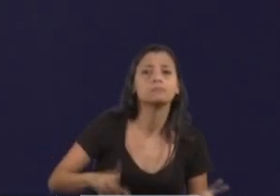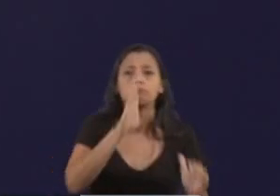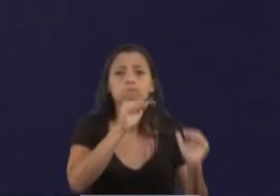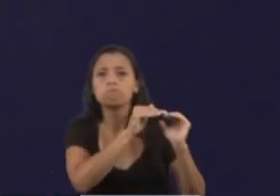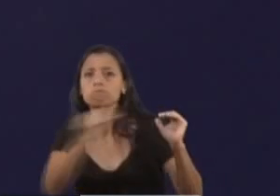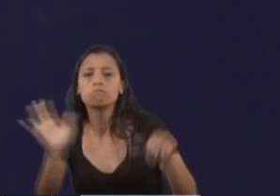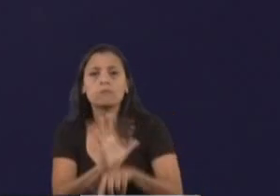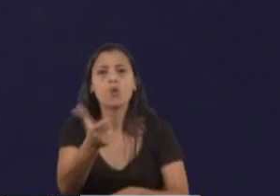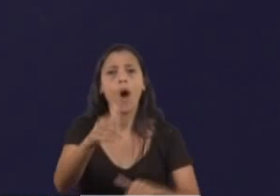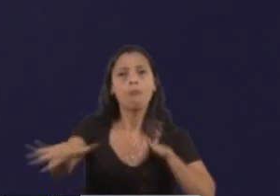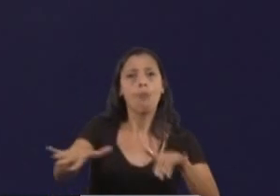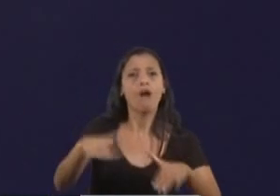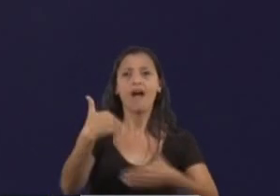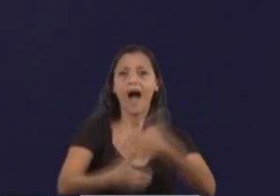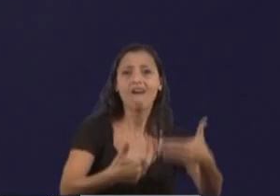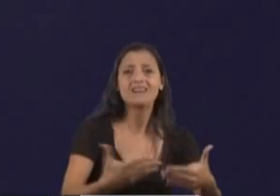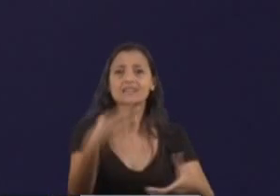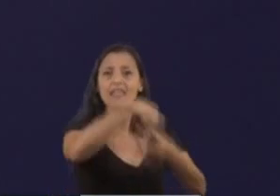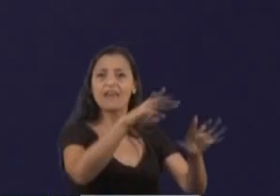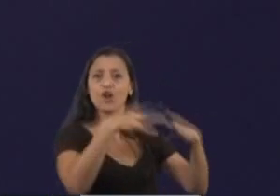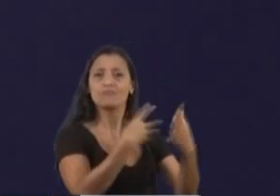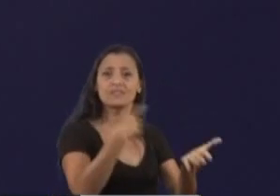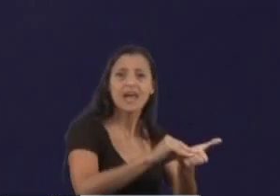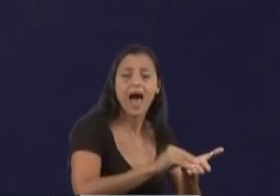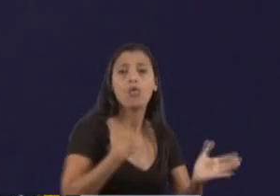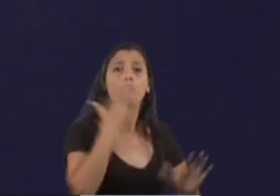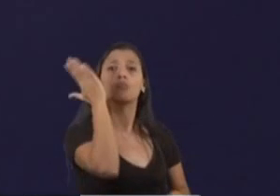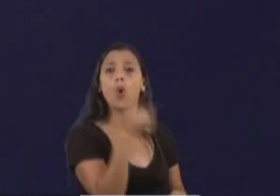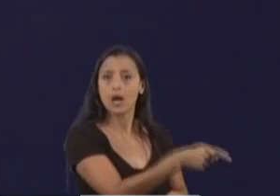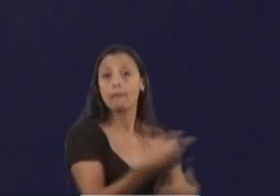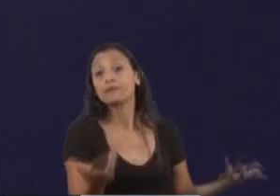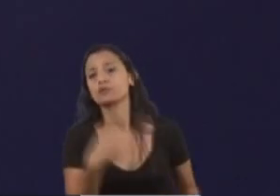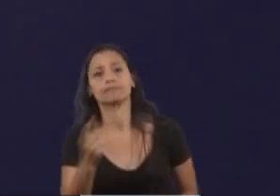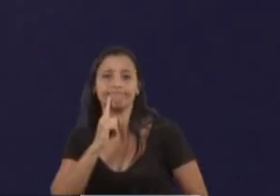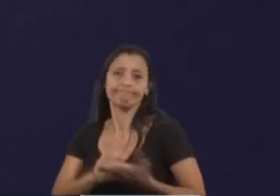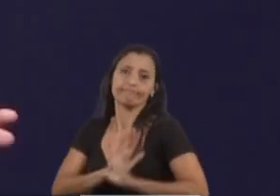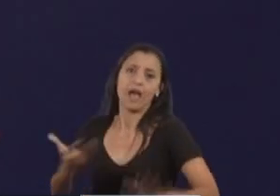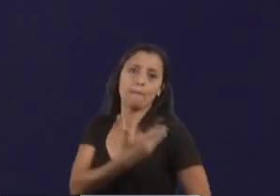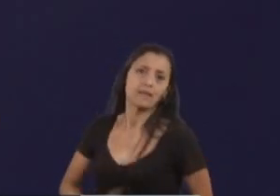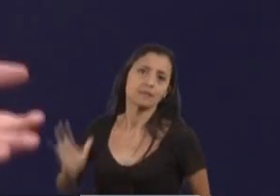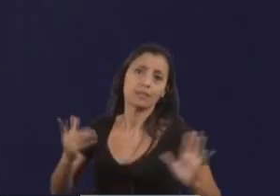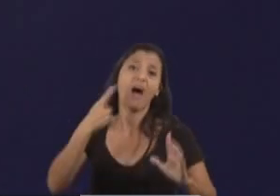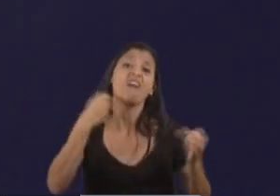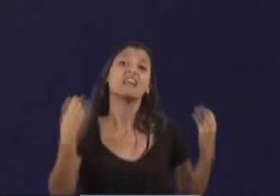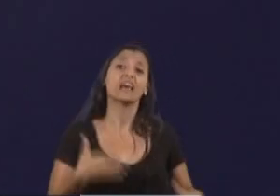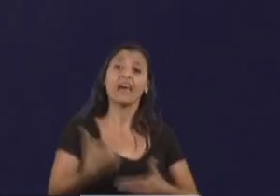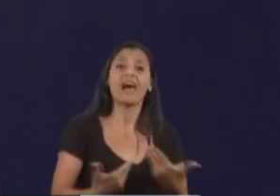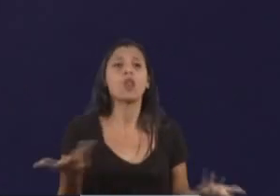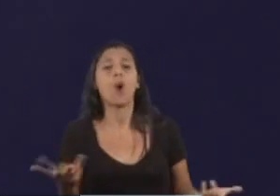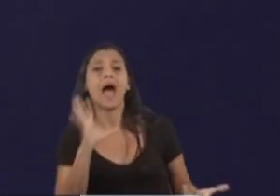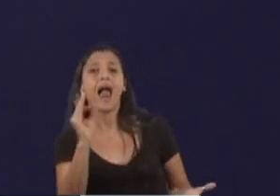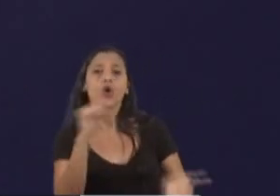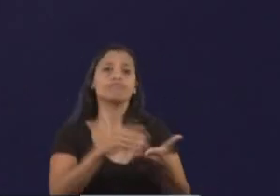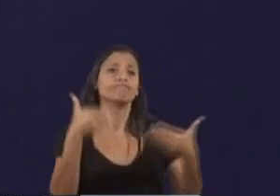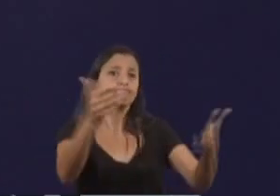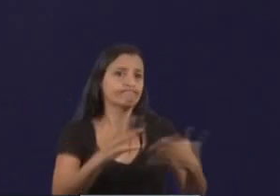sin que esto avance como corresponde en el Senado. Así que veremos cómo se siguen desenvolviendo los hechos. No hay mucho más no hay futurología para hacer acá.